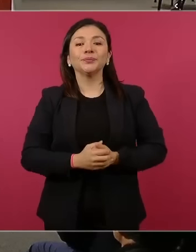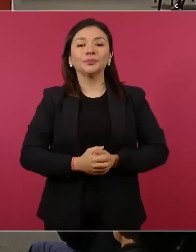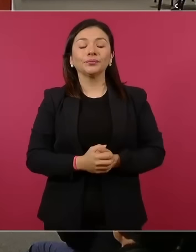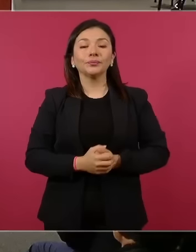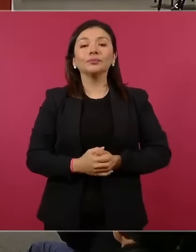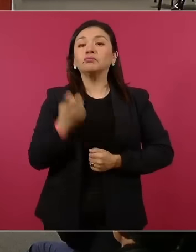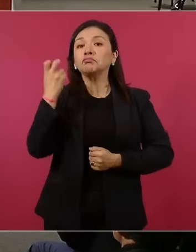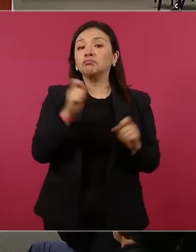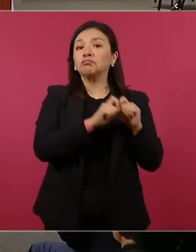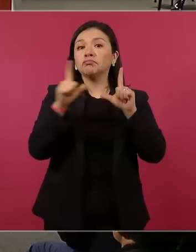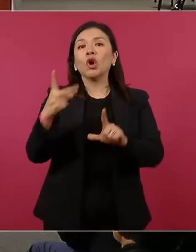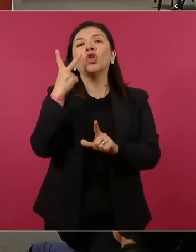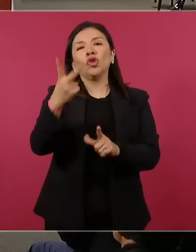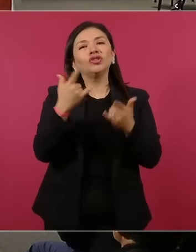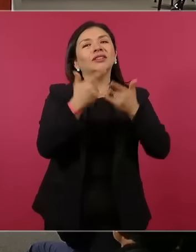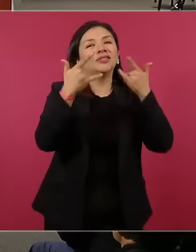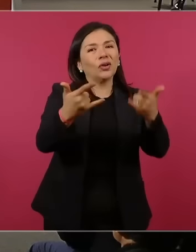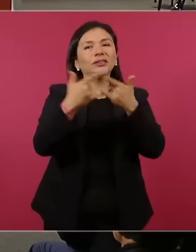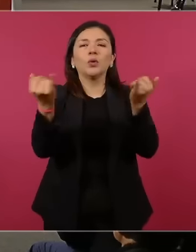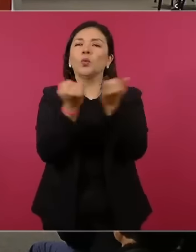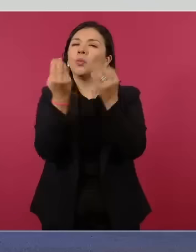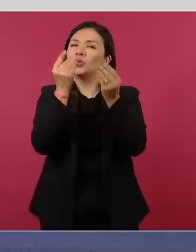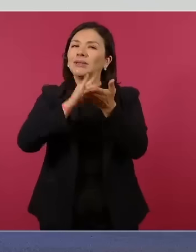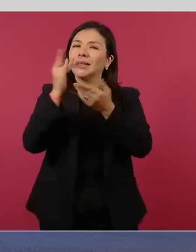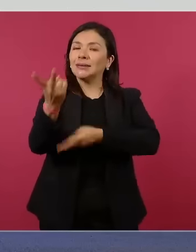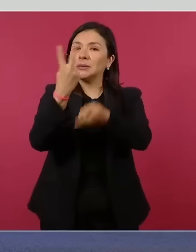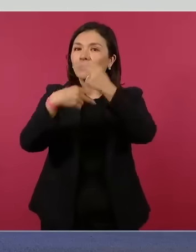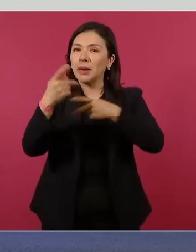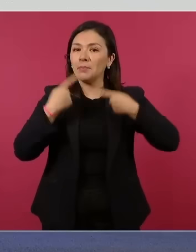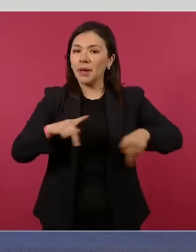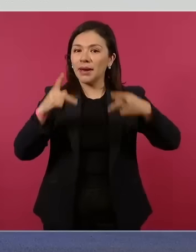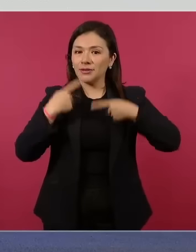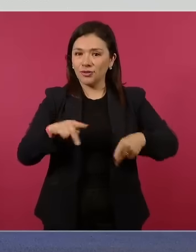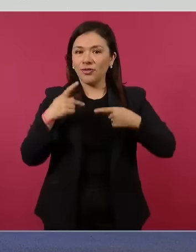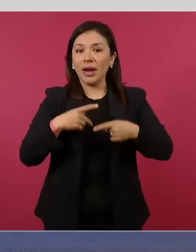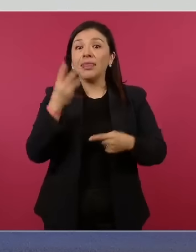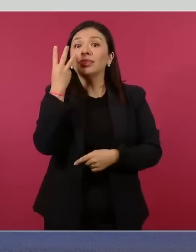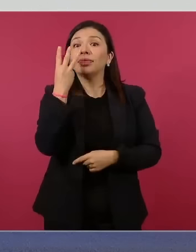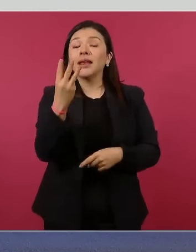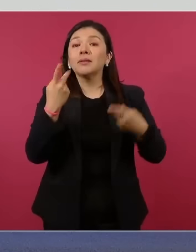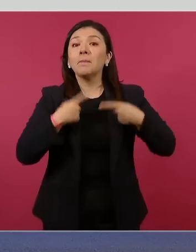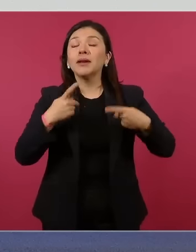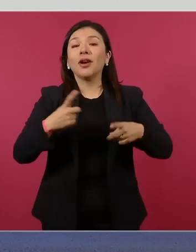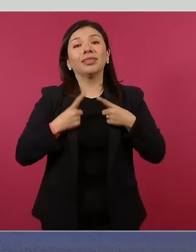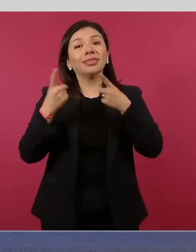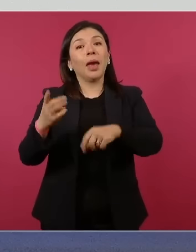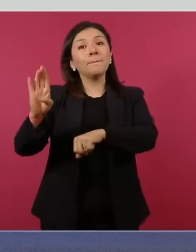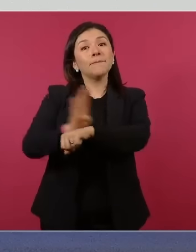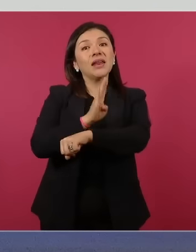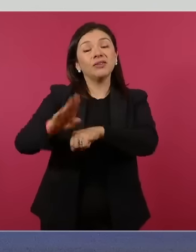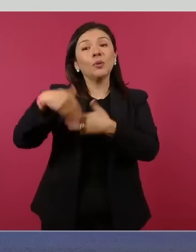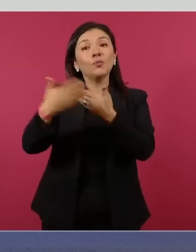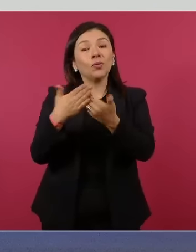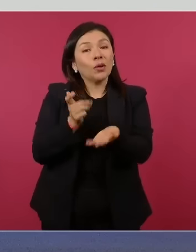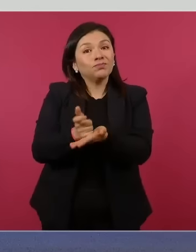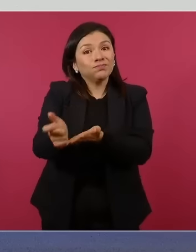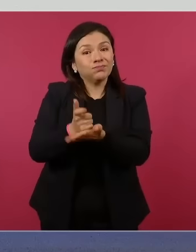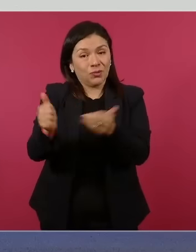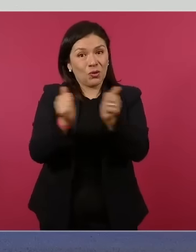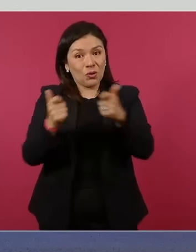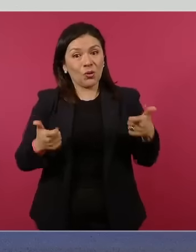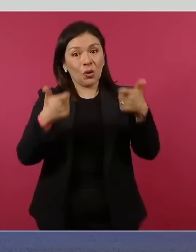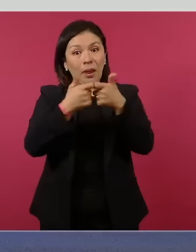aquí, dos casos, también agradecemos muchísimo la presencia de 3 de nuestros beneficiarios que van a recibir este